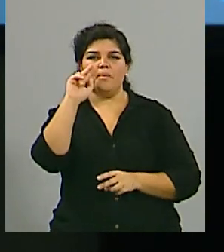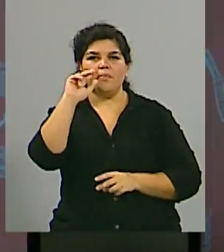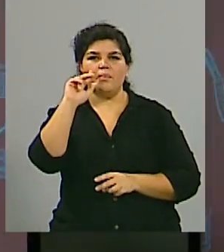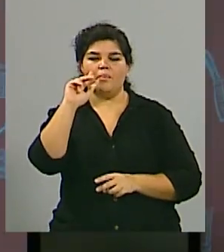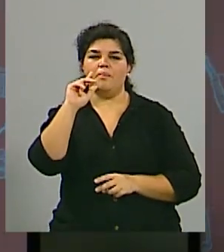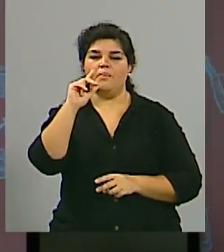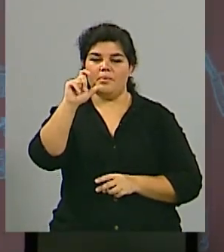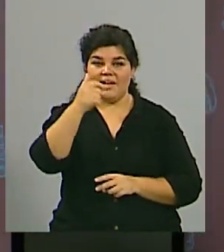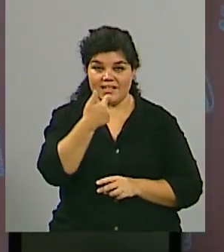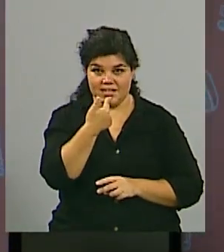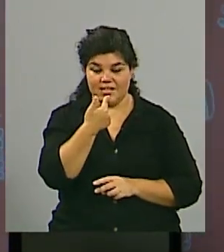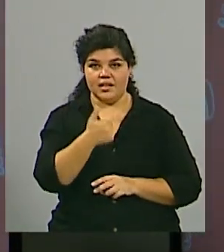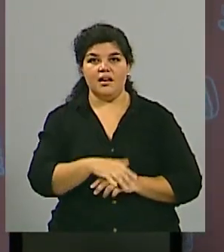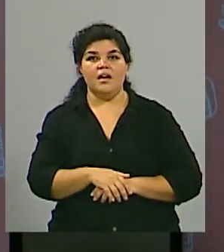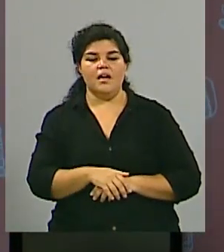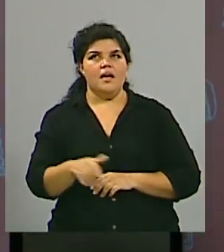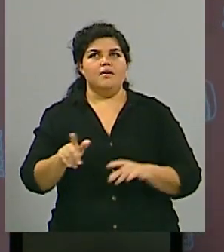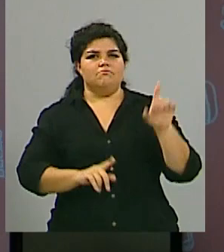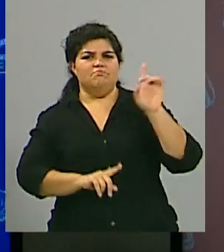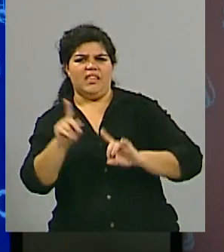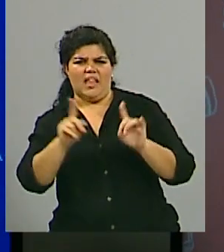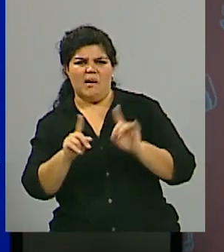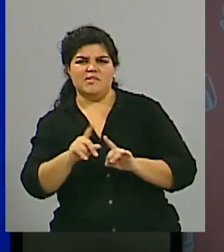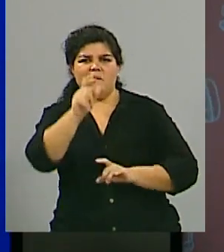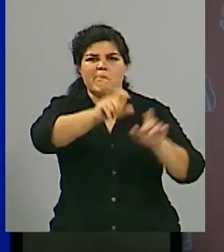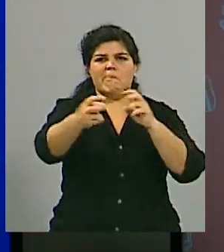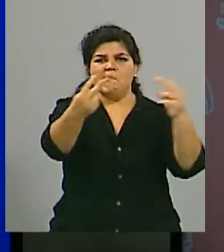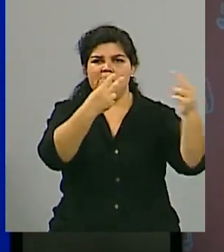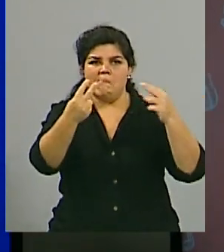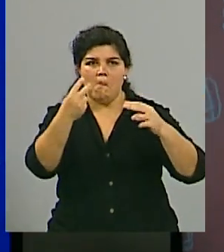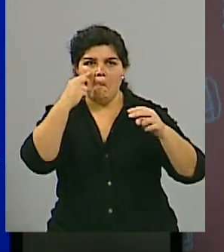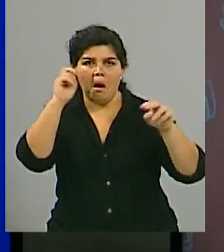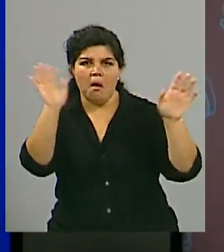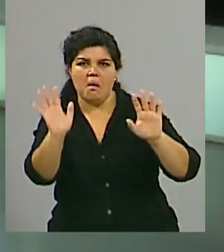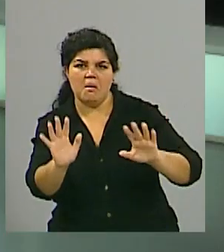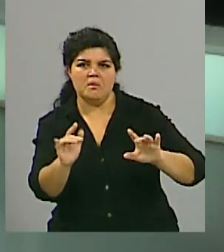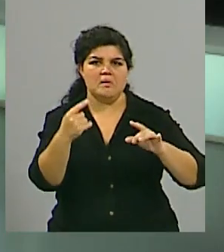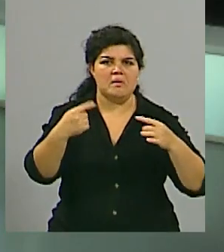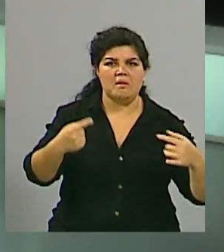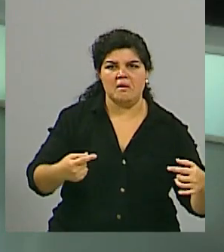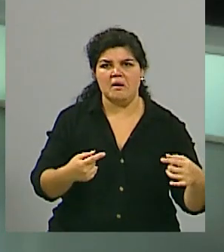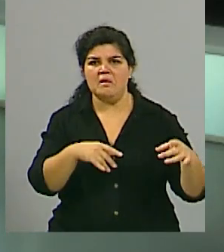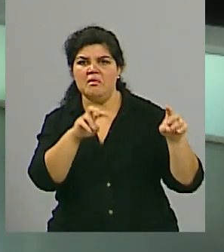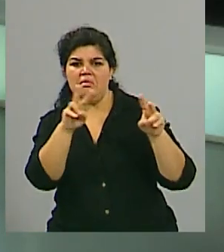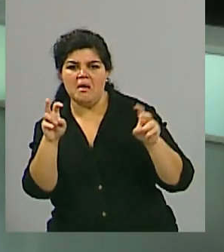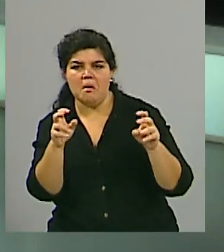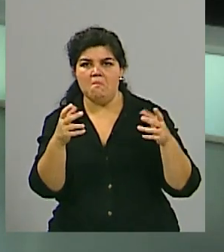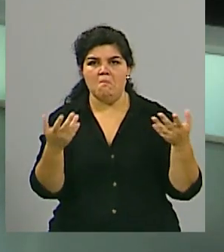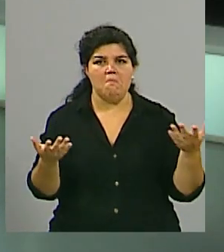está ahí del otro lado, Mario, sabe poco del tema, o tal vez no tiene ni idea, lo ha sentido nombrar y